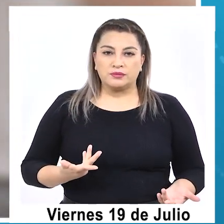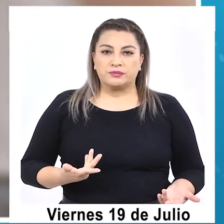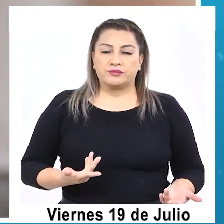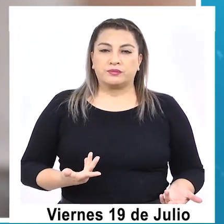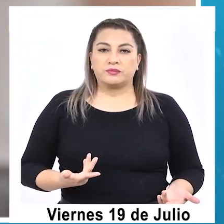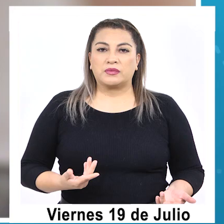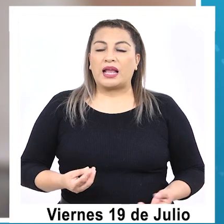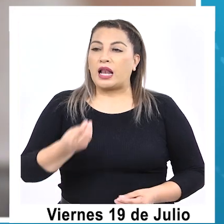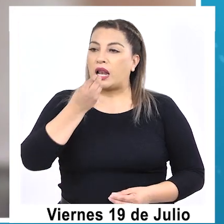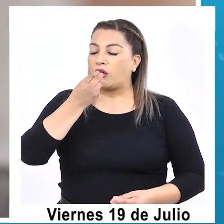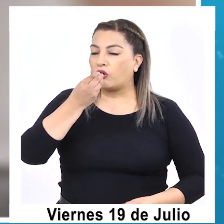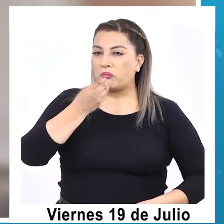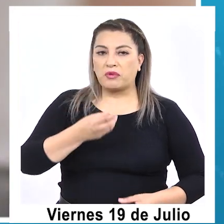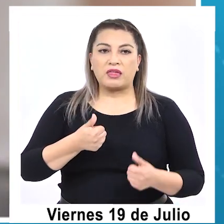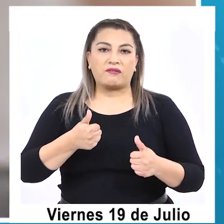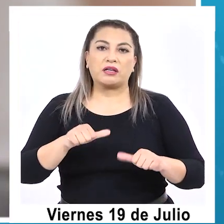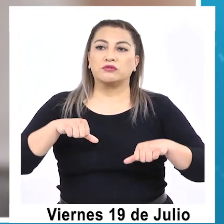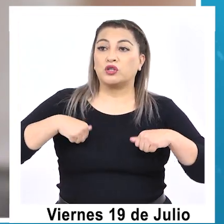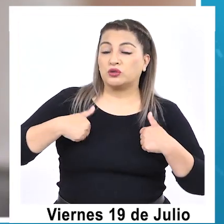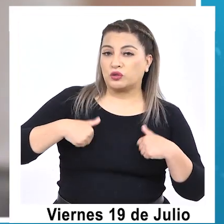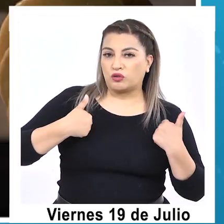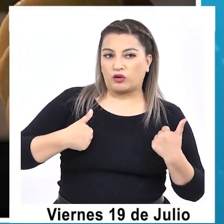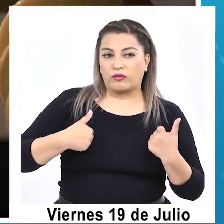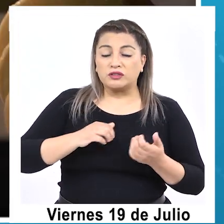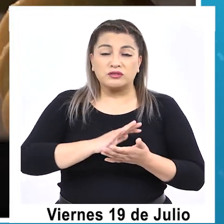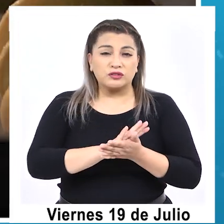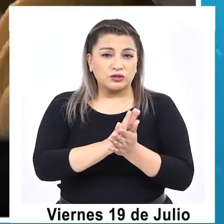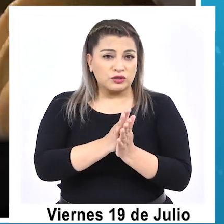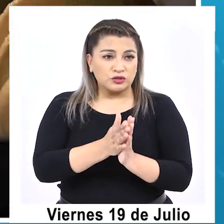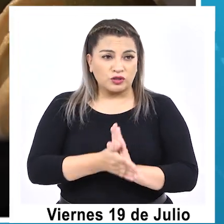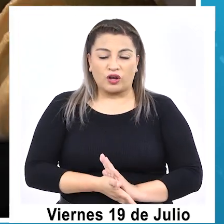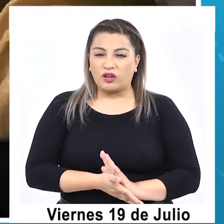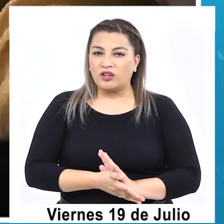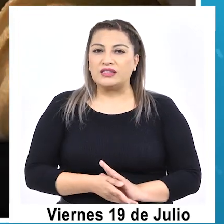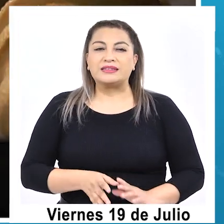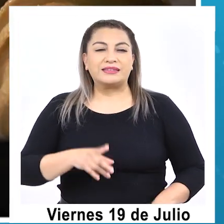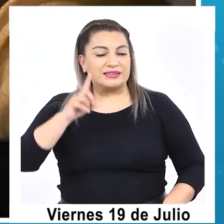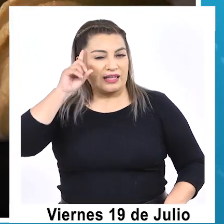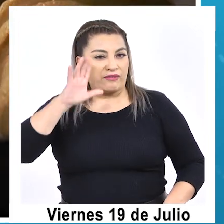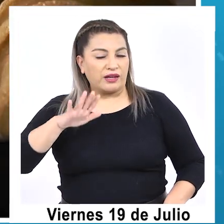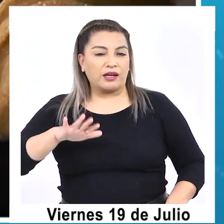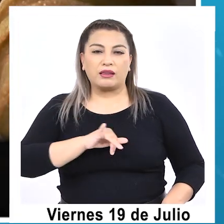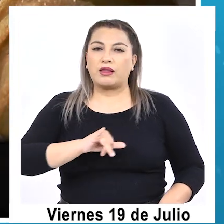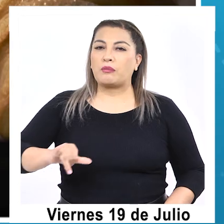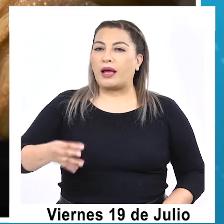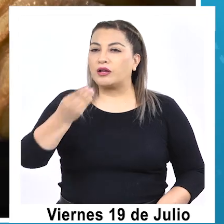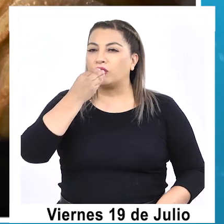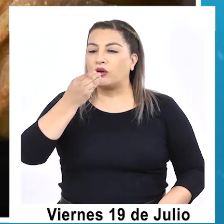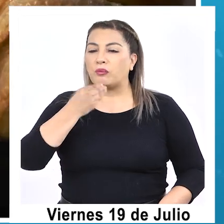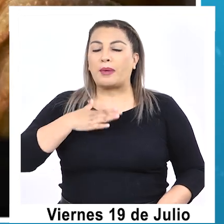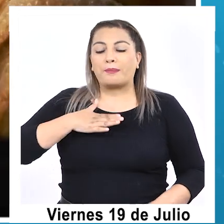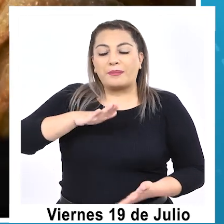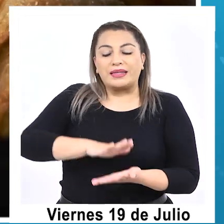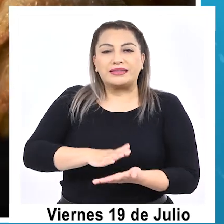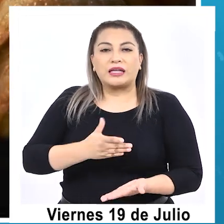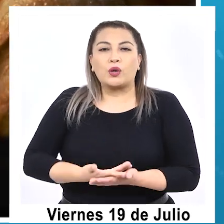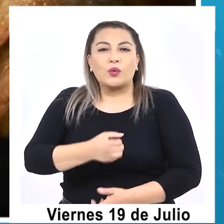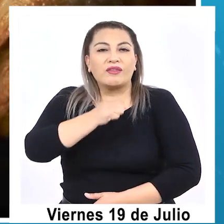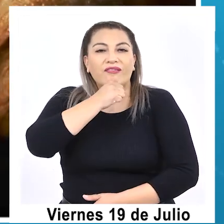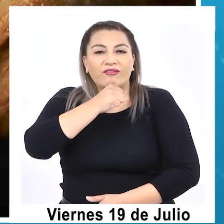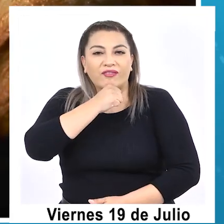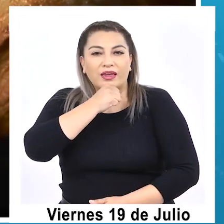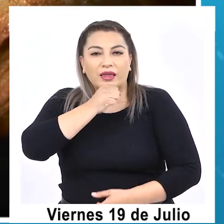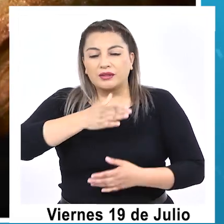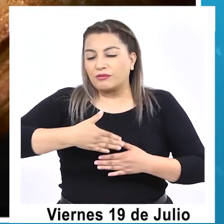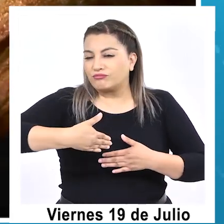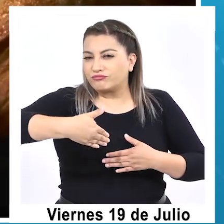buen estado nutricional en la adolescencia, también todo va a ser un predictor de cómo va a ser mi estado nutricional, mi salud y mi envejecimiento a